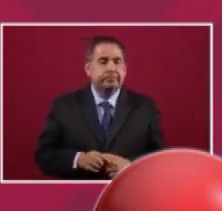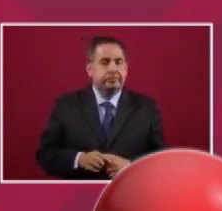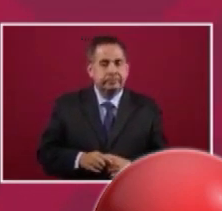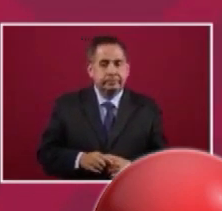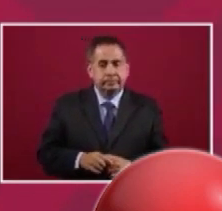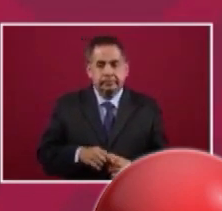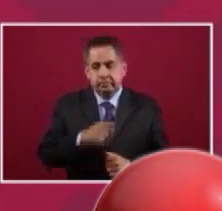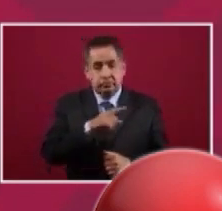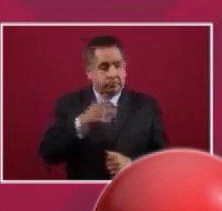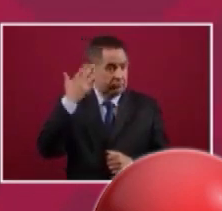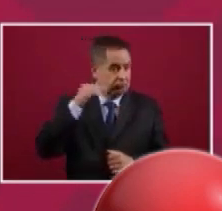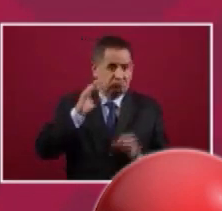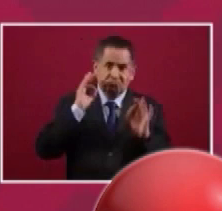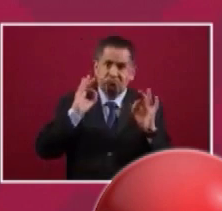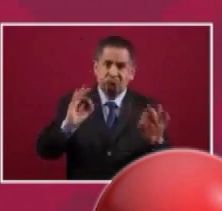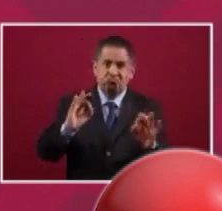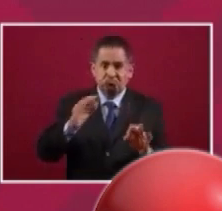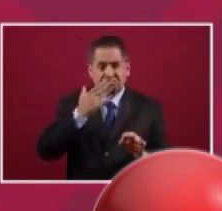emblema